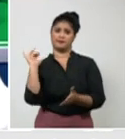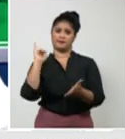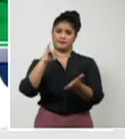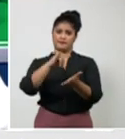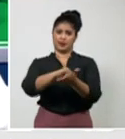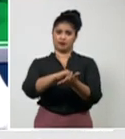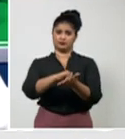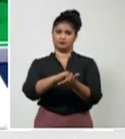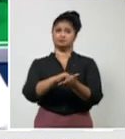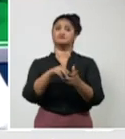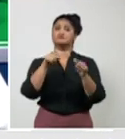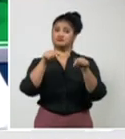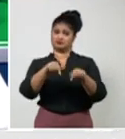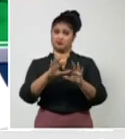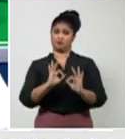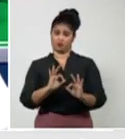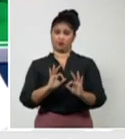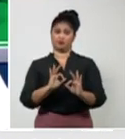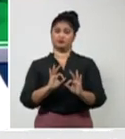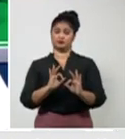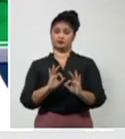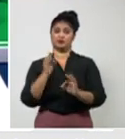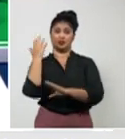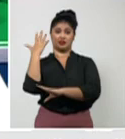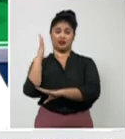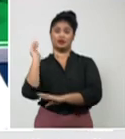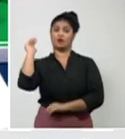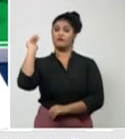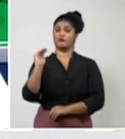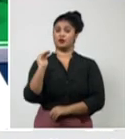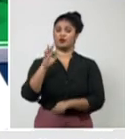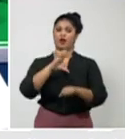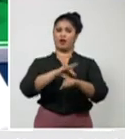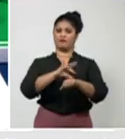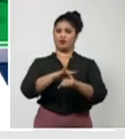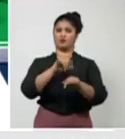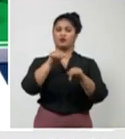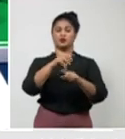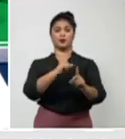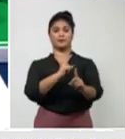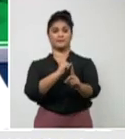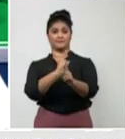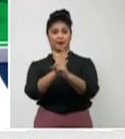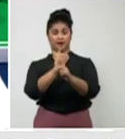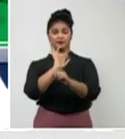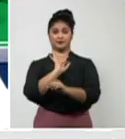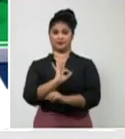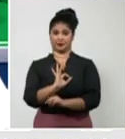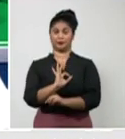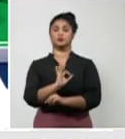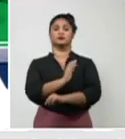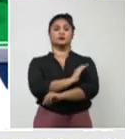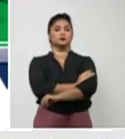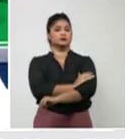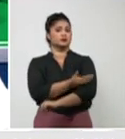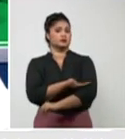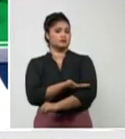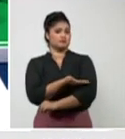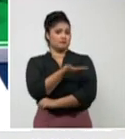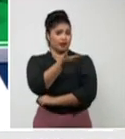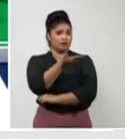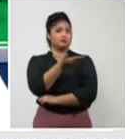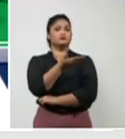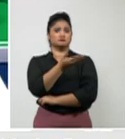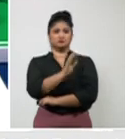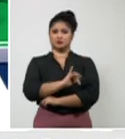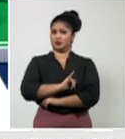de hipertensión arterial y diabetes mellitus, combinación de muy malos resultados, como hemos